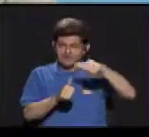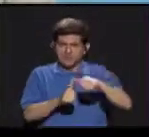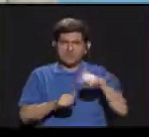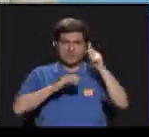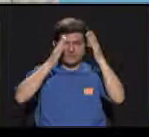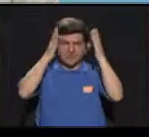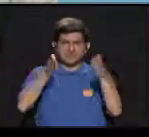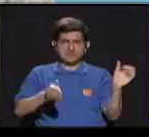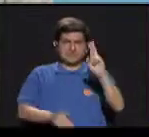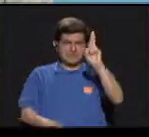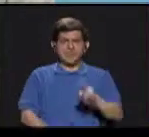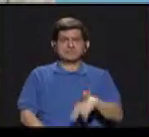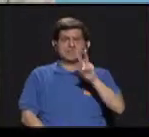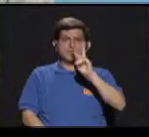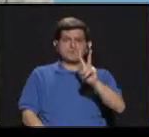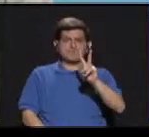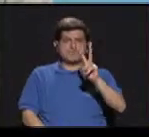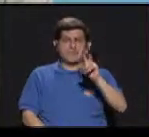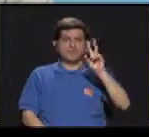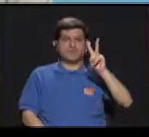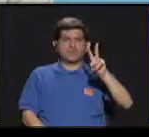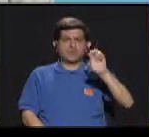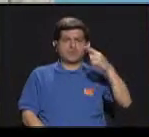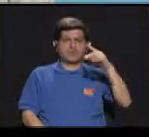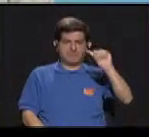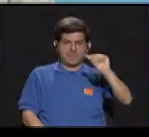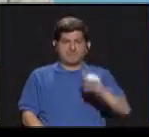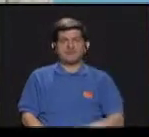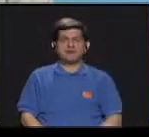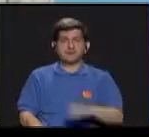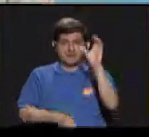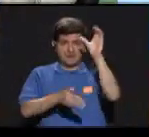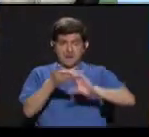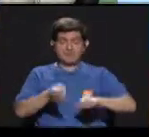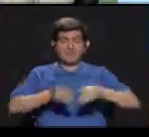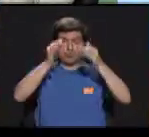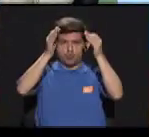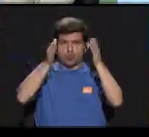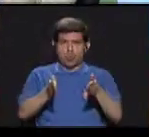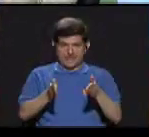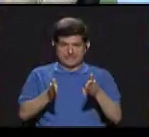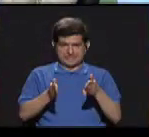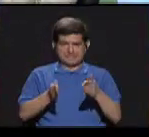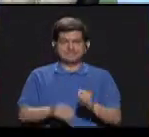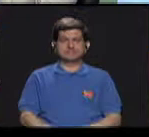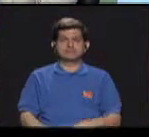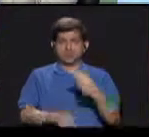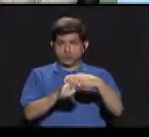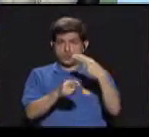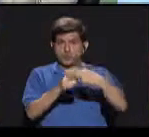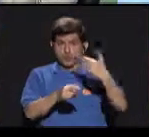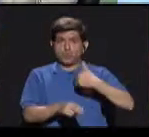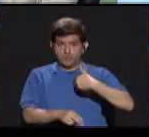recordado cineasta costarricense Víctor Vega. Y el capítulo El Juez, que se llama